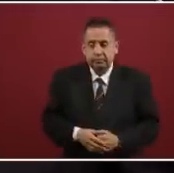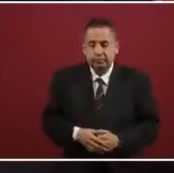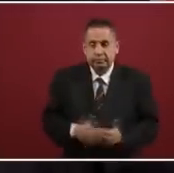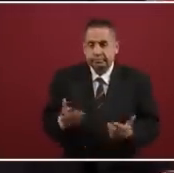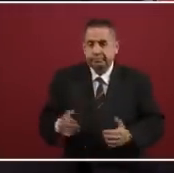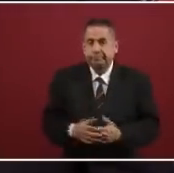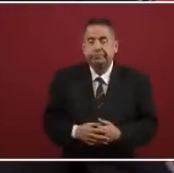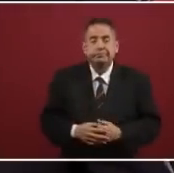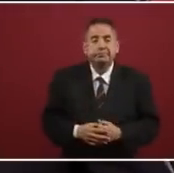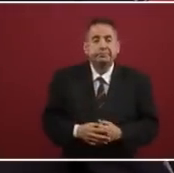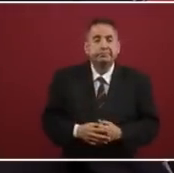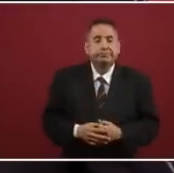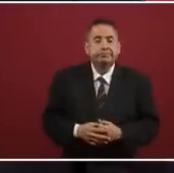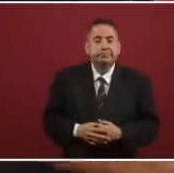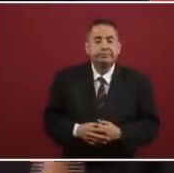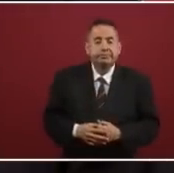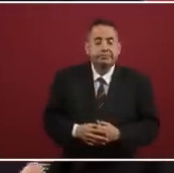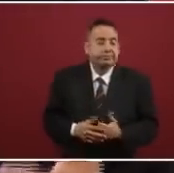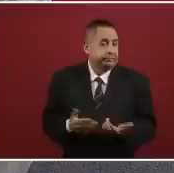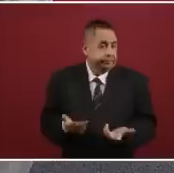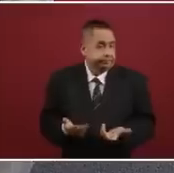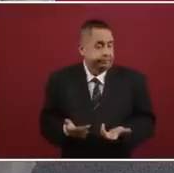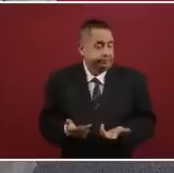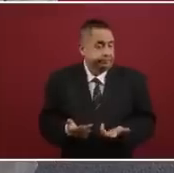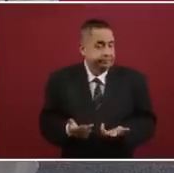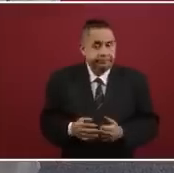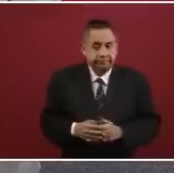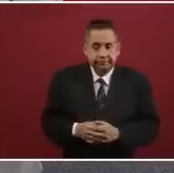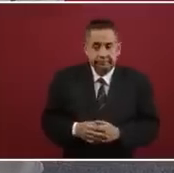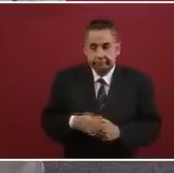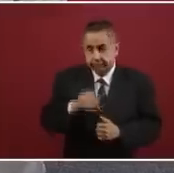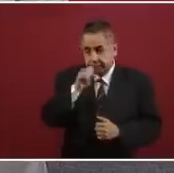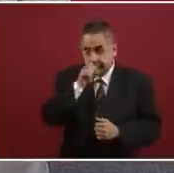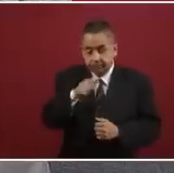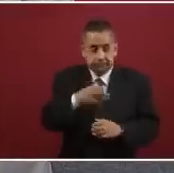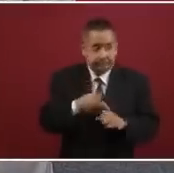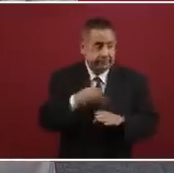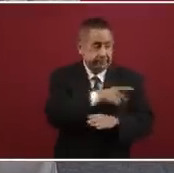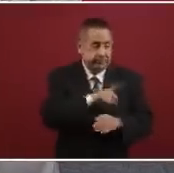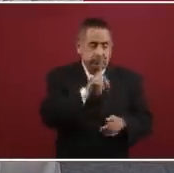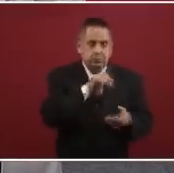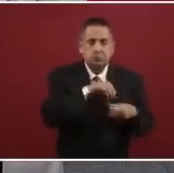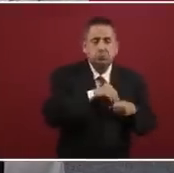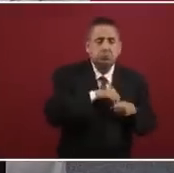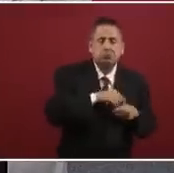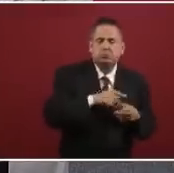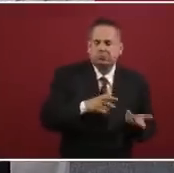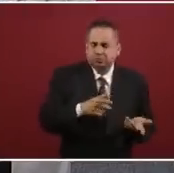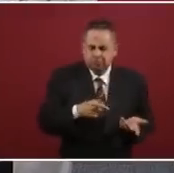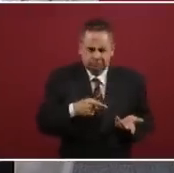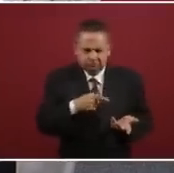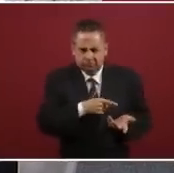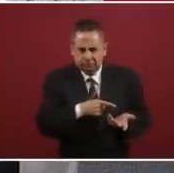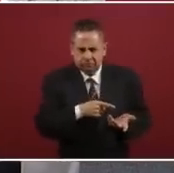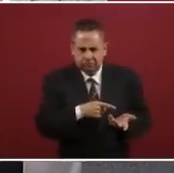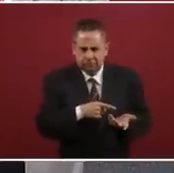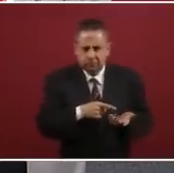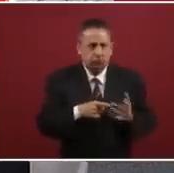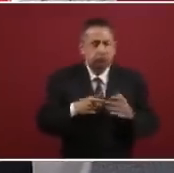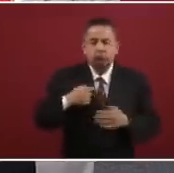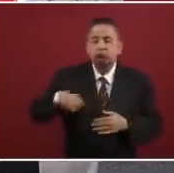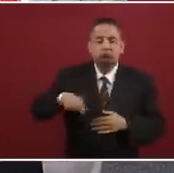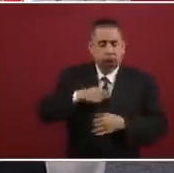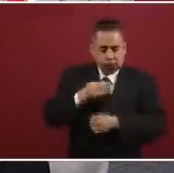Bueno, no se hablaba de que tenemos el índice de